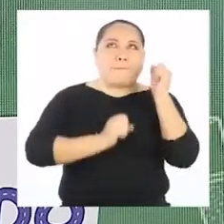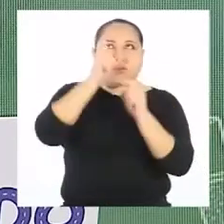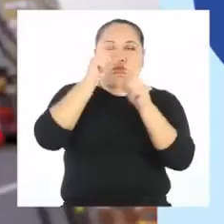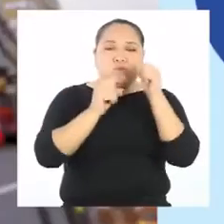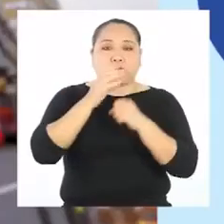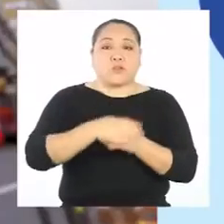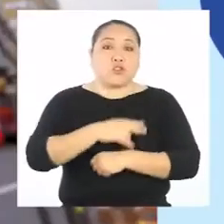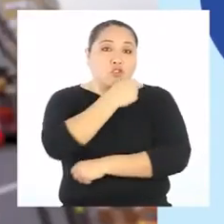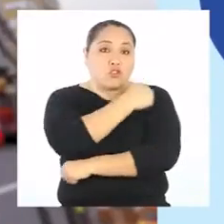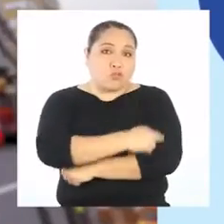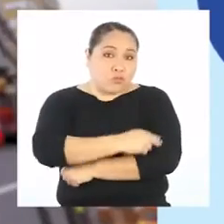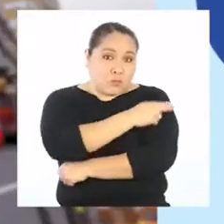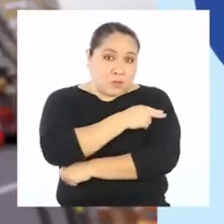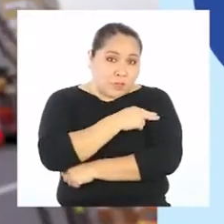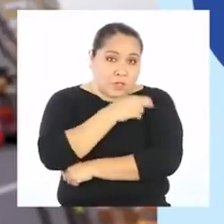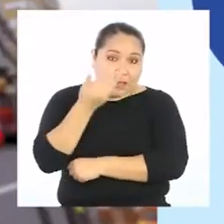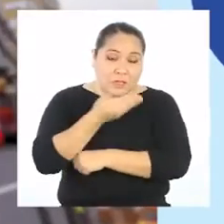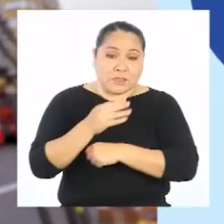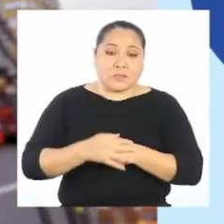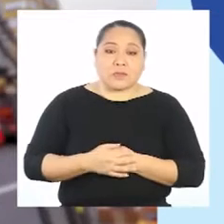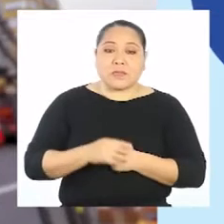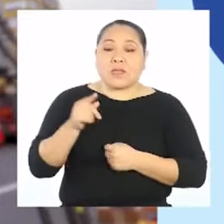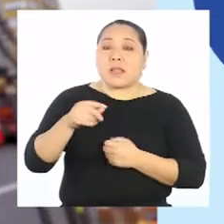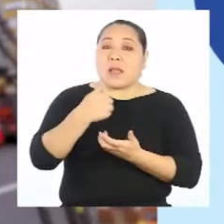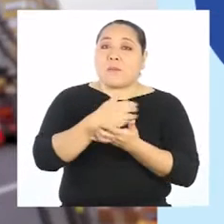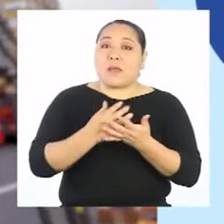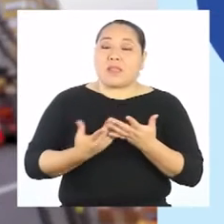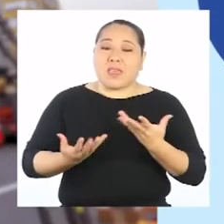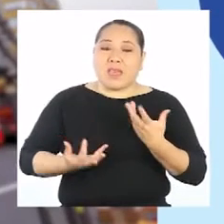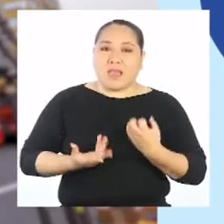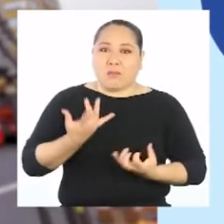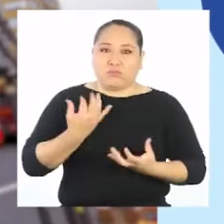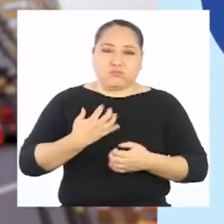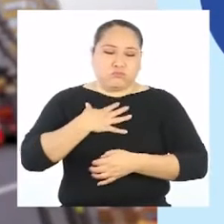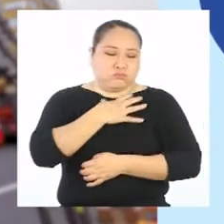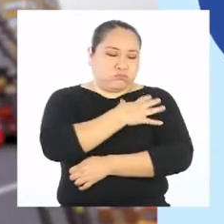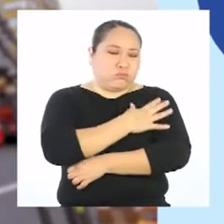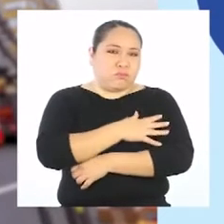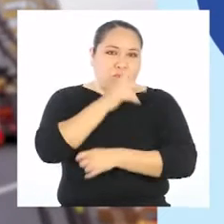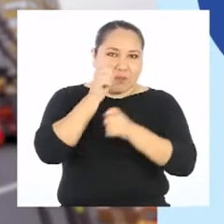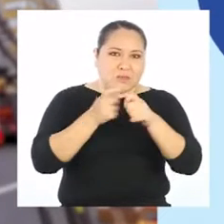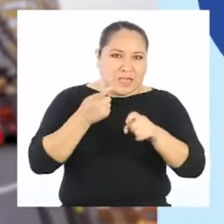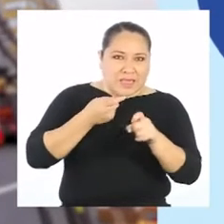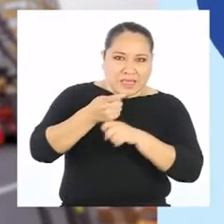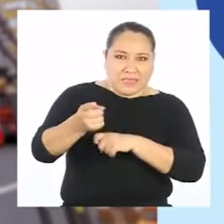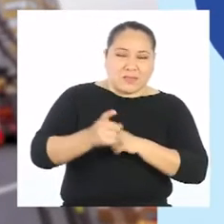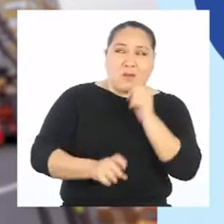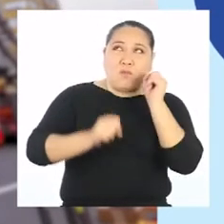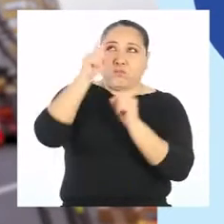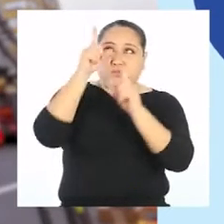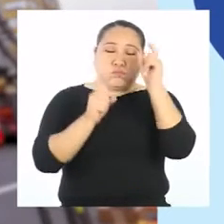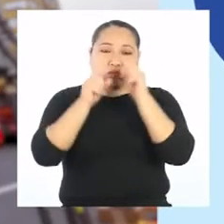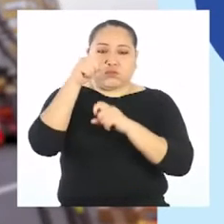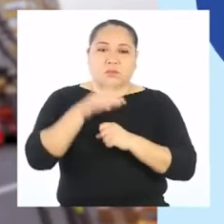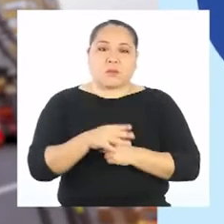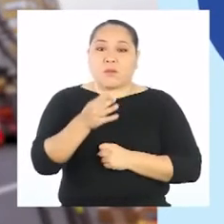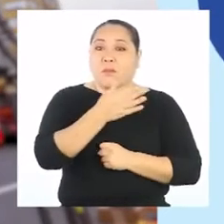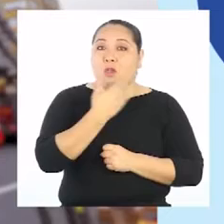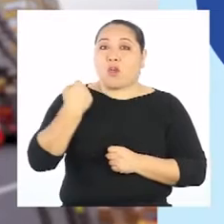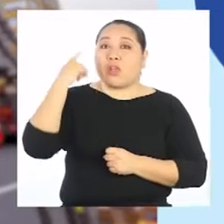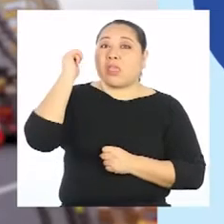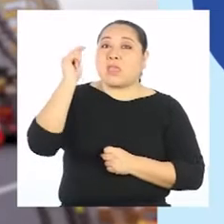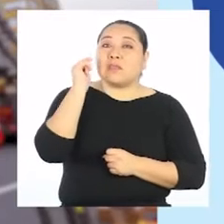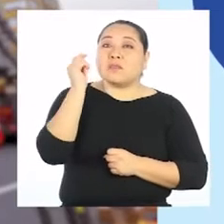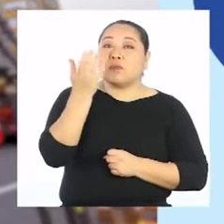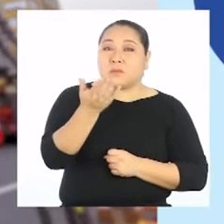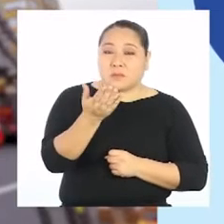pirotecnia? Los hospitales, en el área de quemados, de personas afectadas por los fuegos pirotécnicos, son el